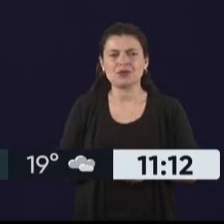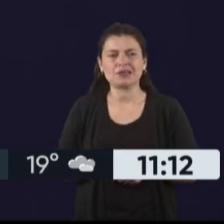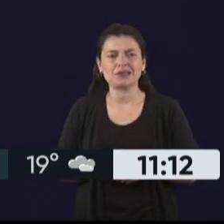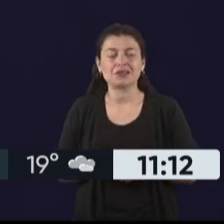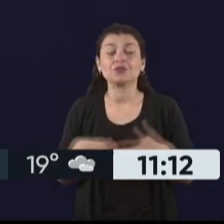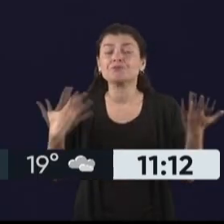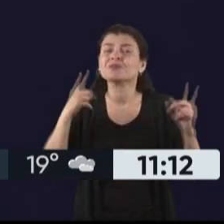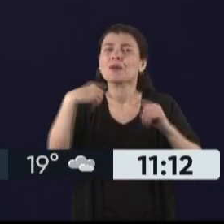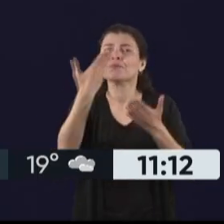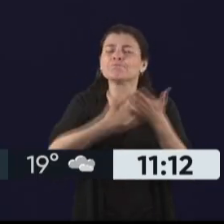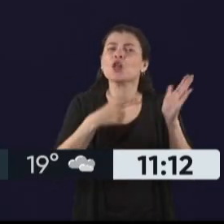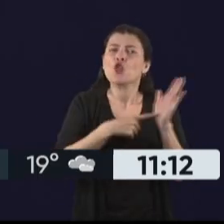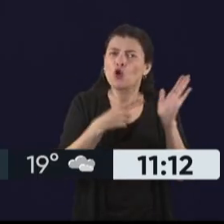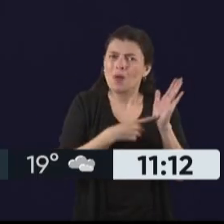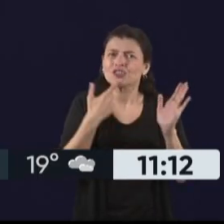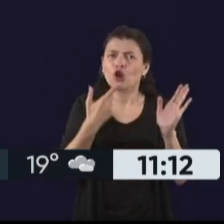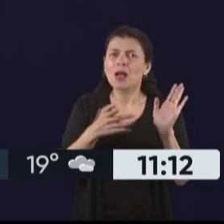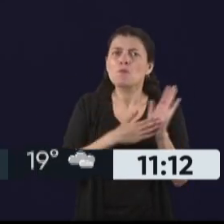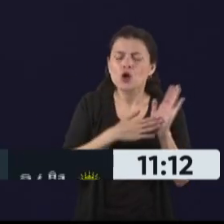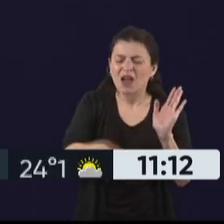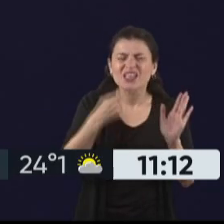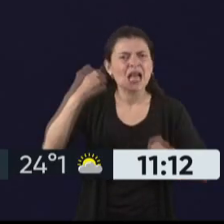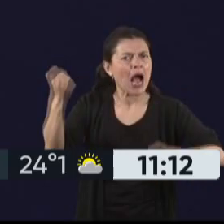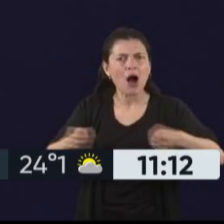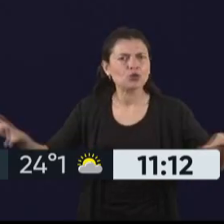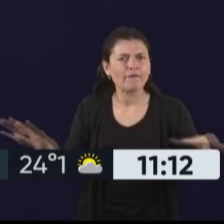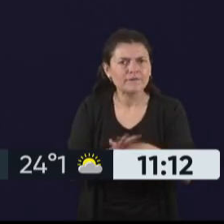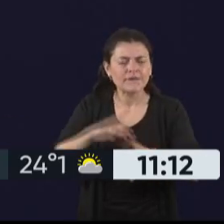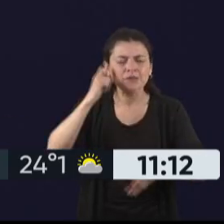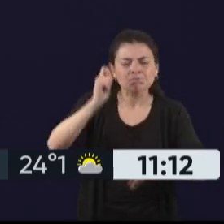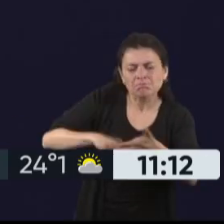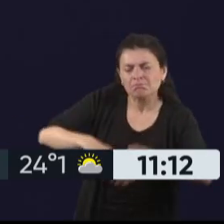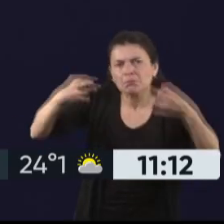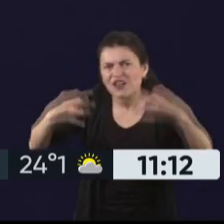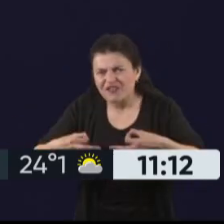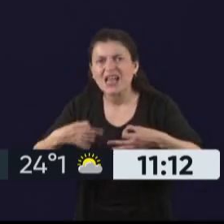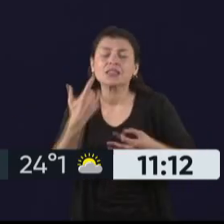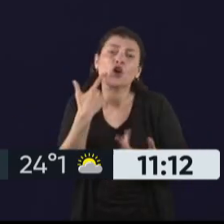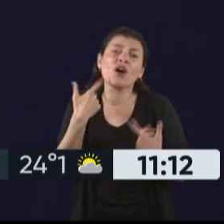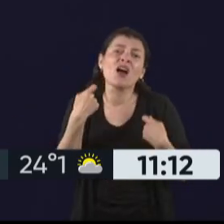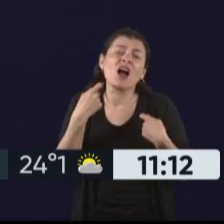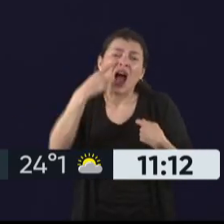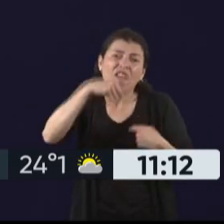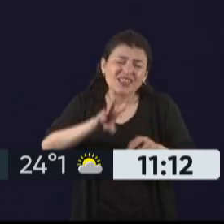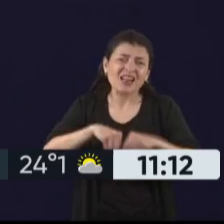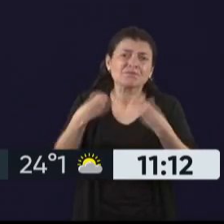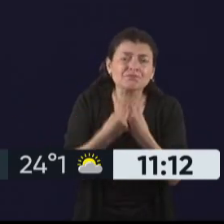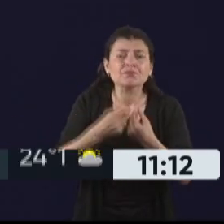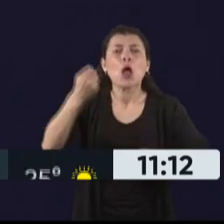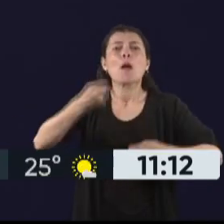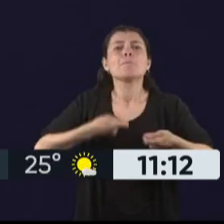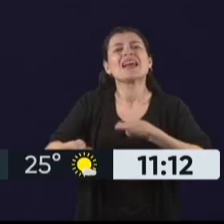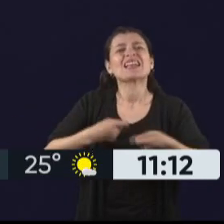que garantiza la aptitud de los vehículos, es más libertad, menores costos, más competencia y, al final del